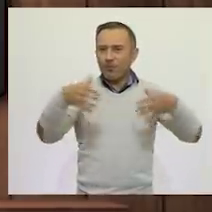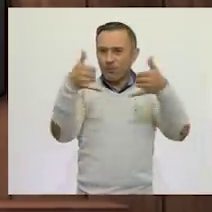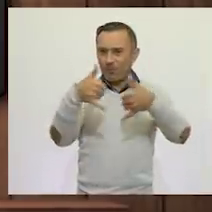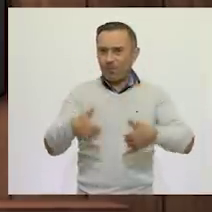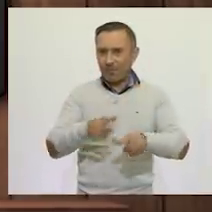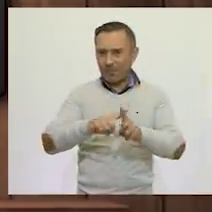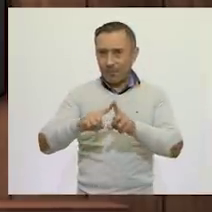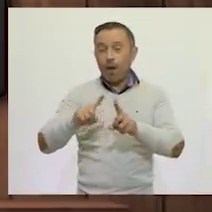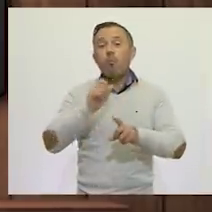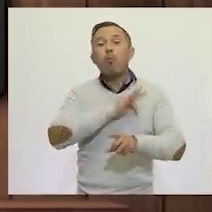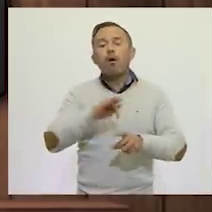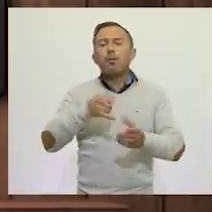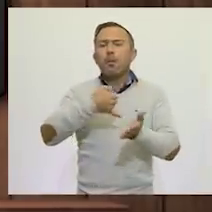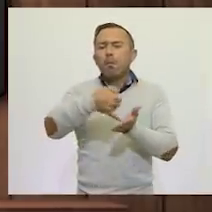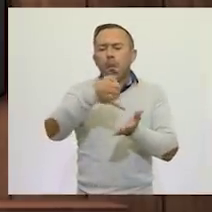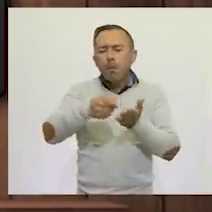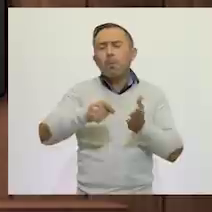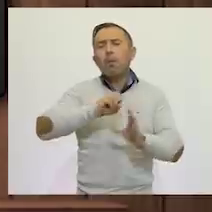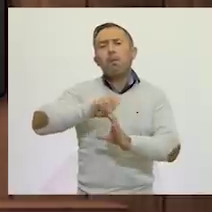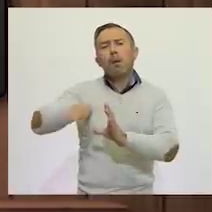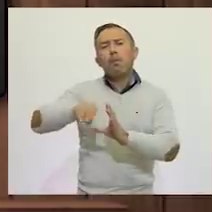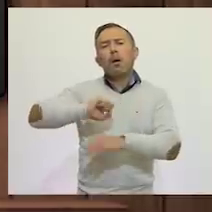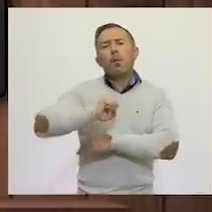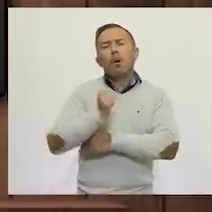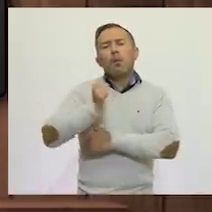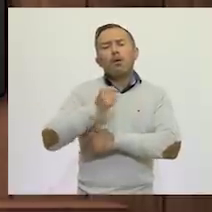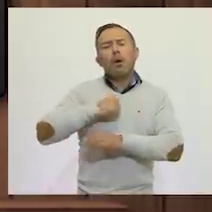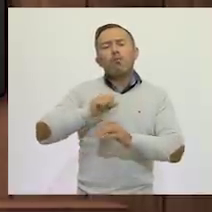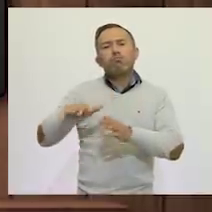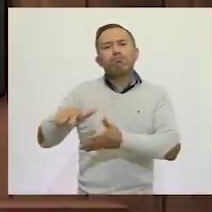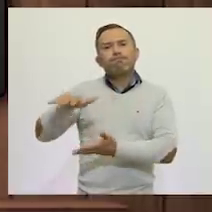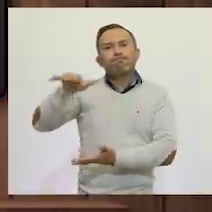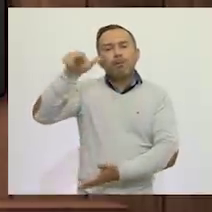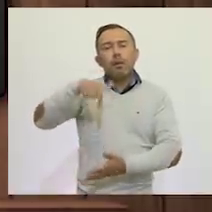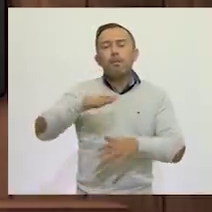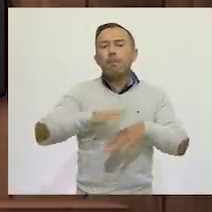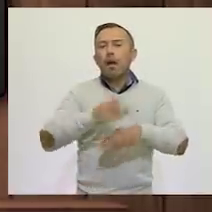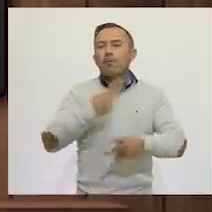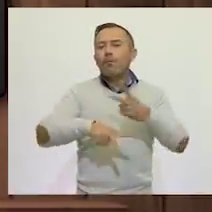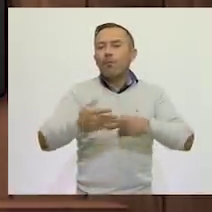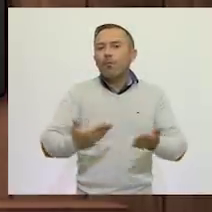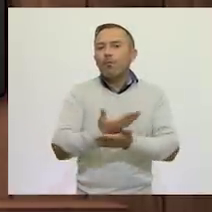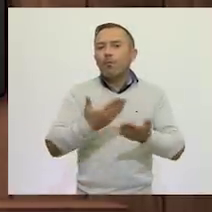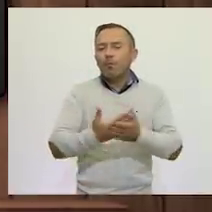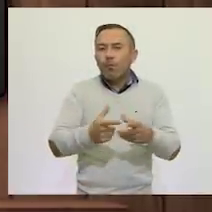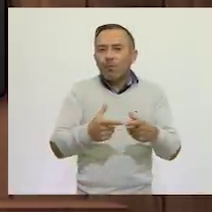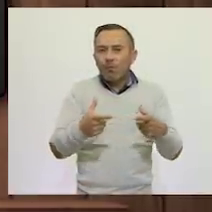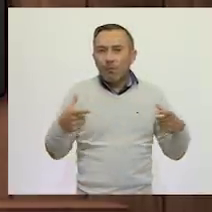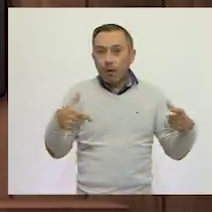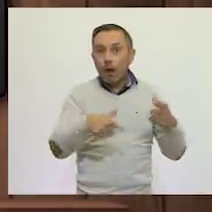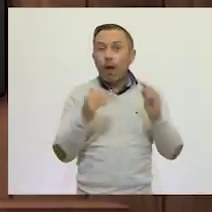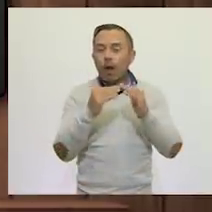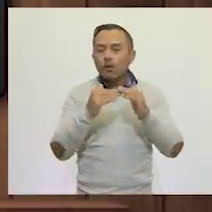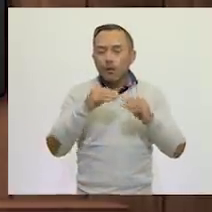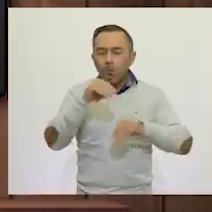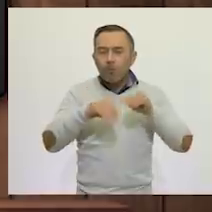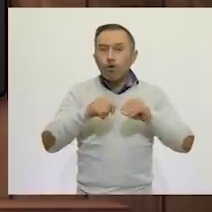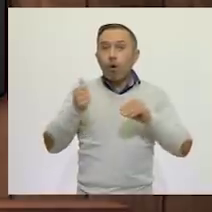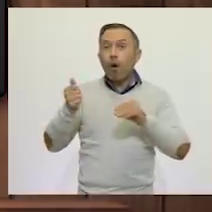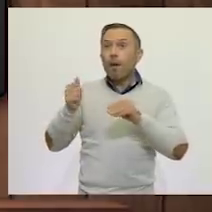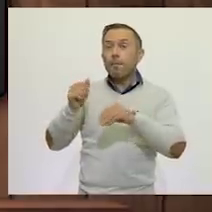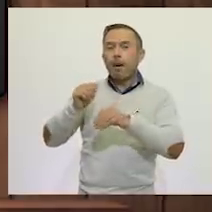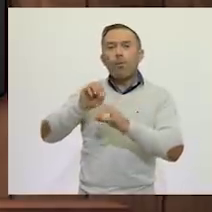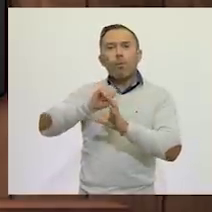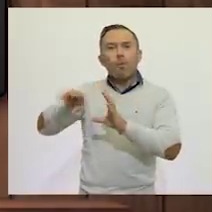maíz, mientras que la población de las aldeas aumentaba. Sus casas crecieron y construyeron pozos para resguardar los granos. Las aldeas